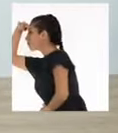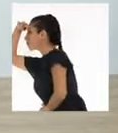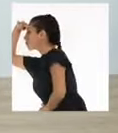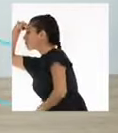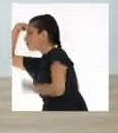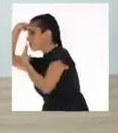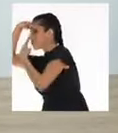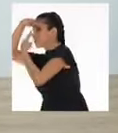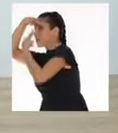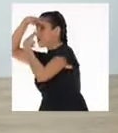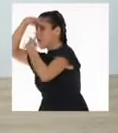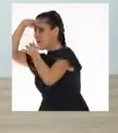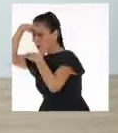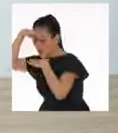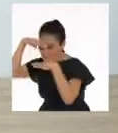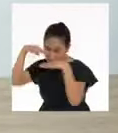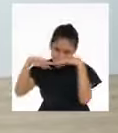Exhalo.